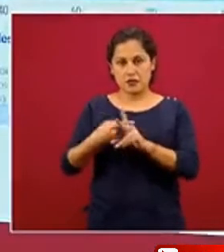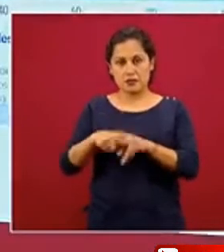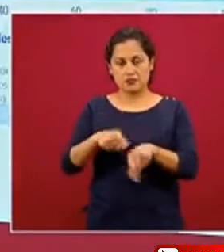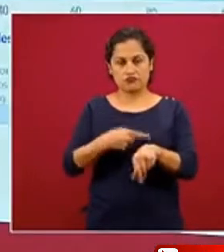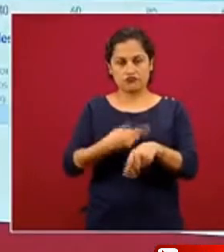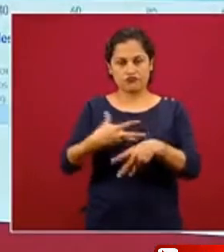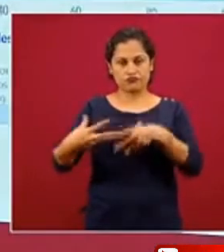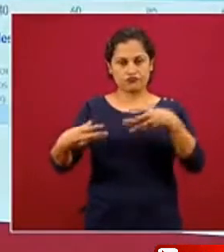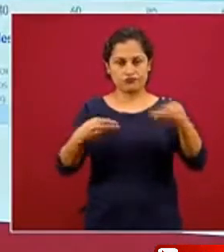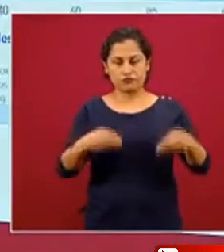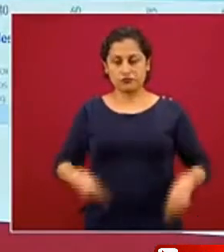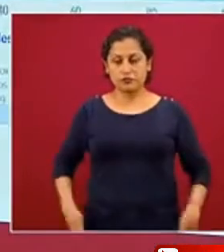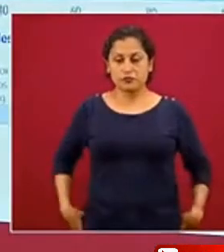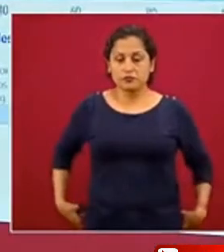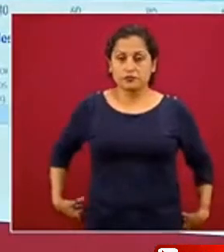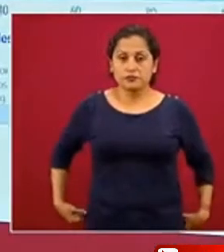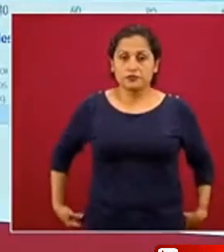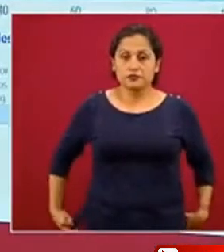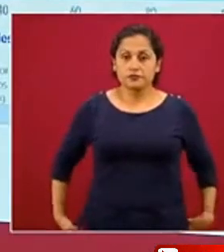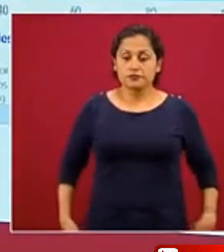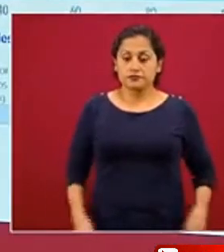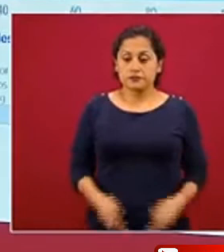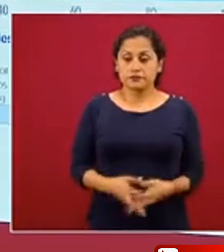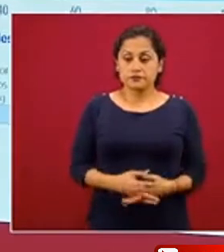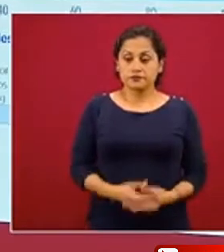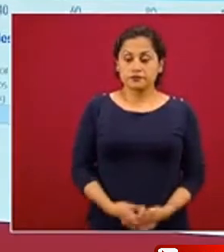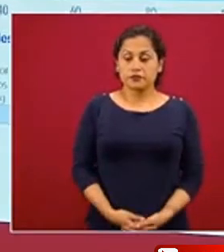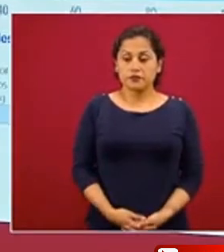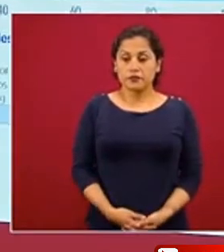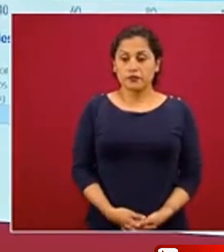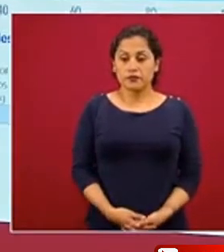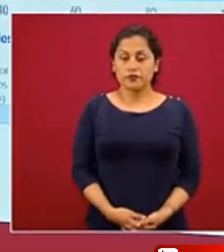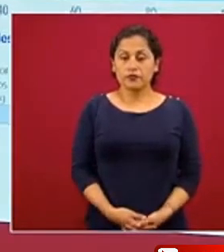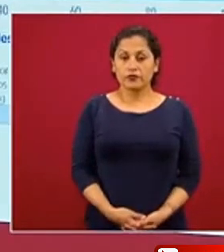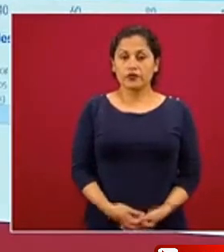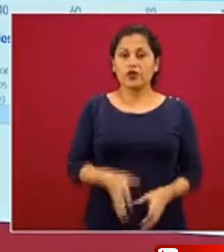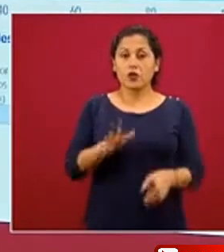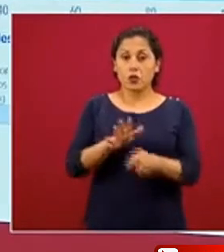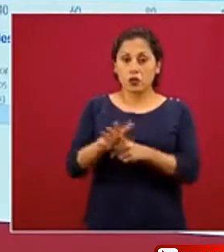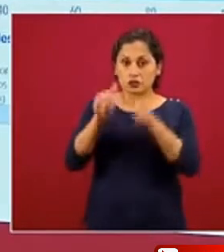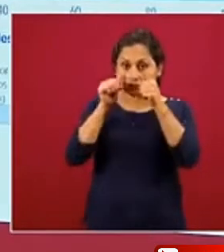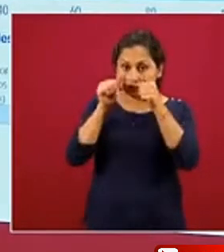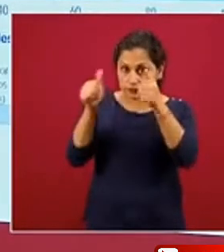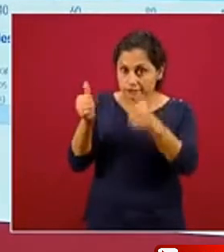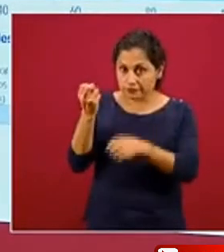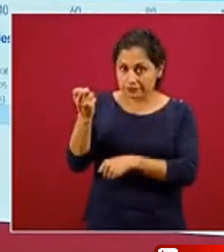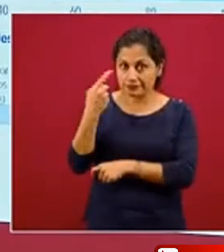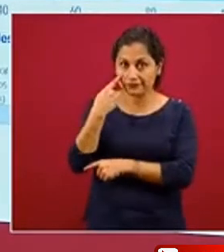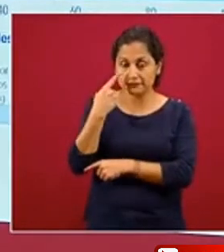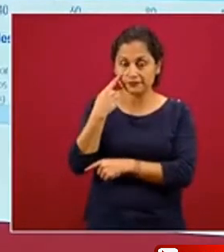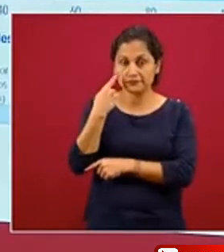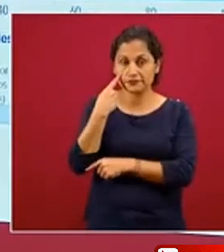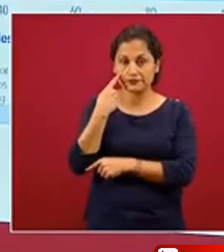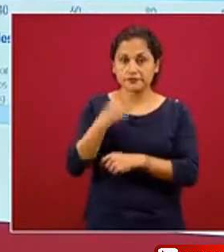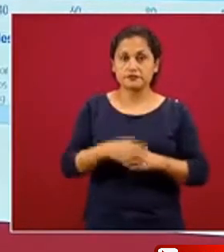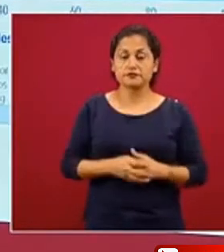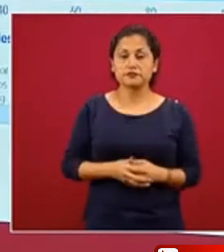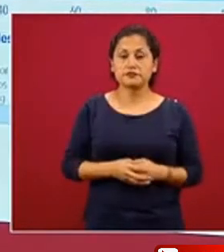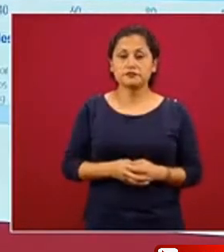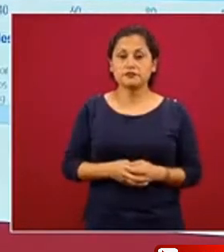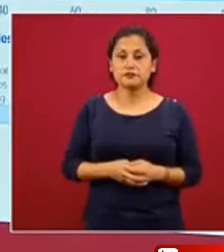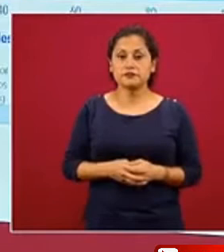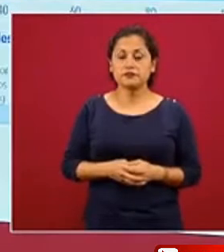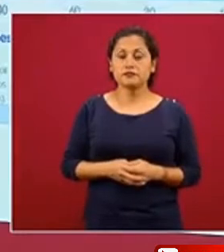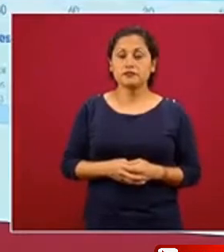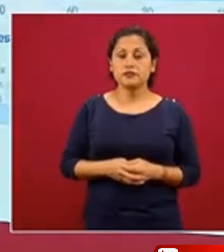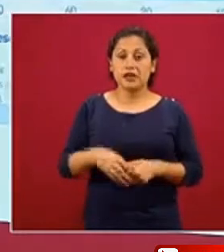epidemia. Elementos que vale la pena no perder de vista es la velocidad a la que se presentaron estas